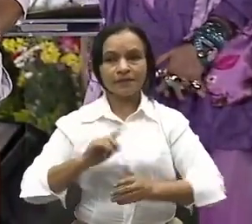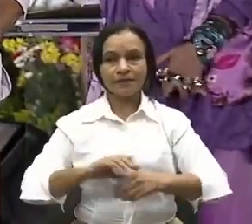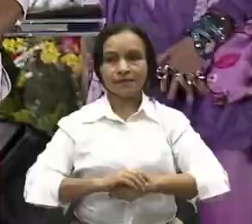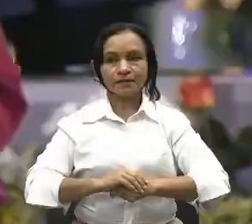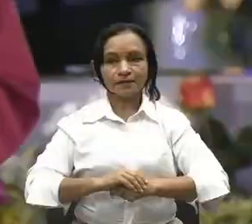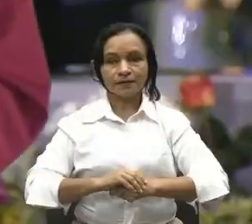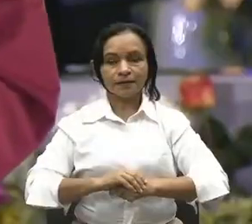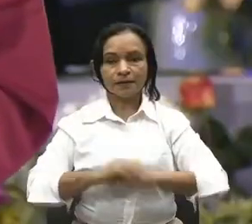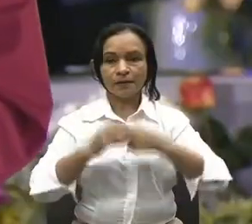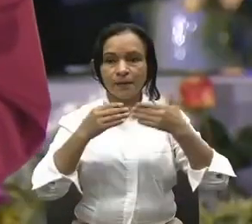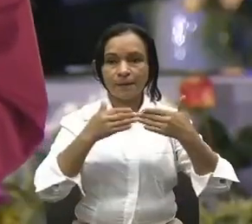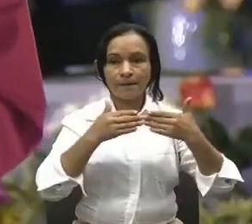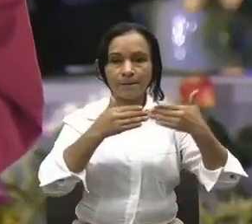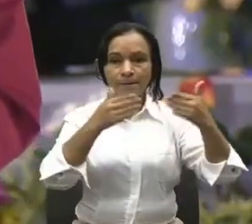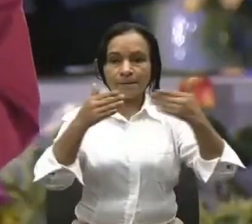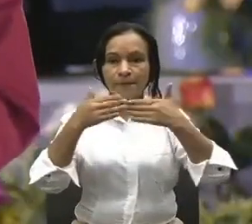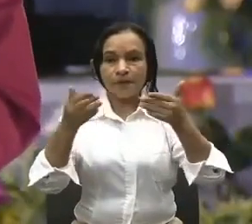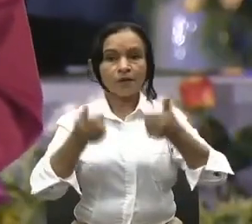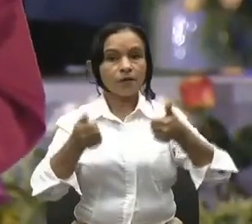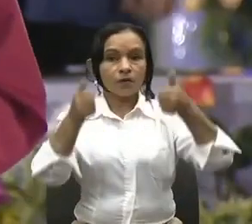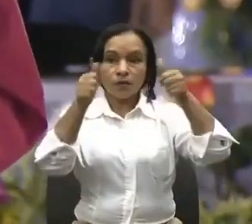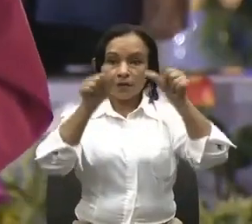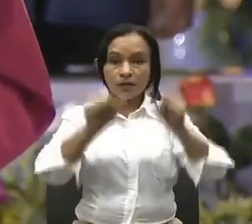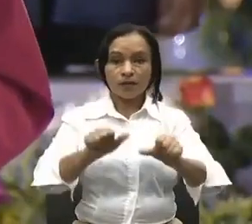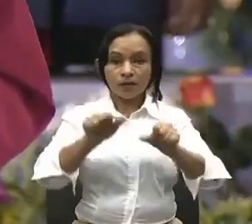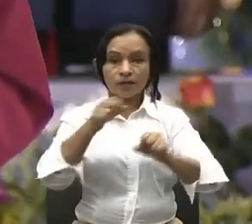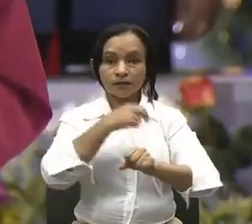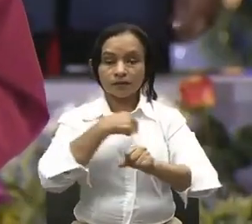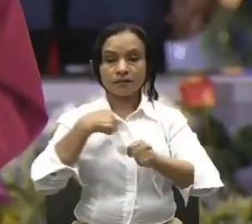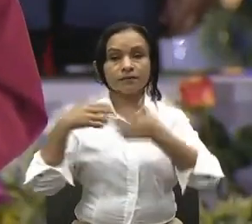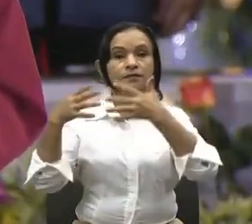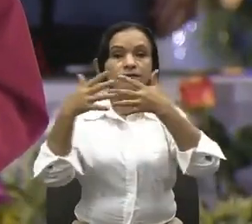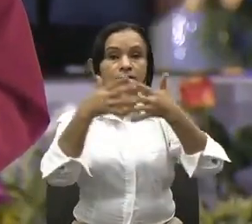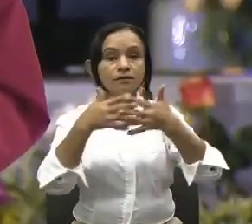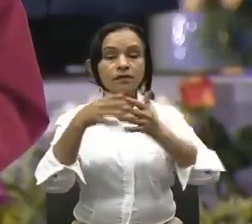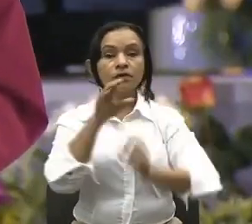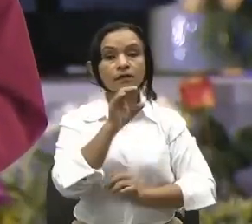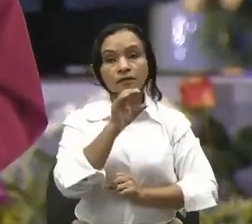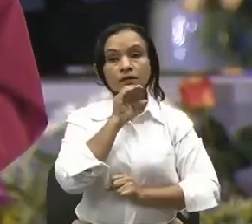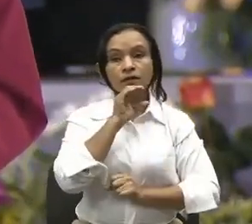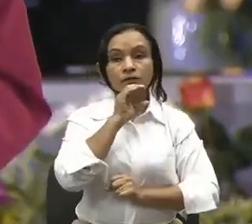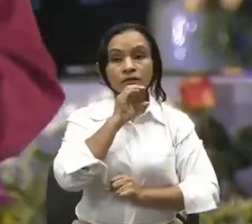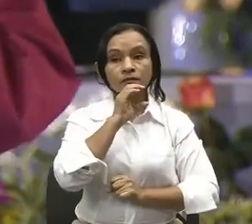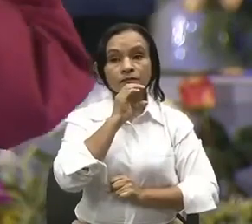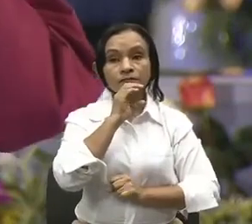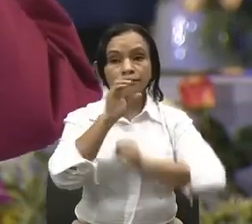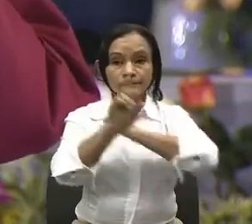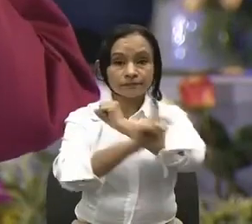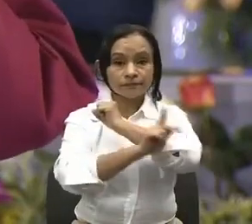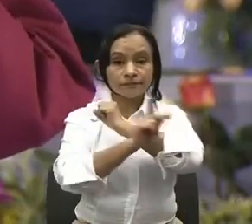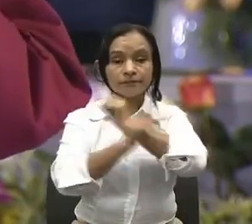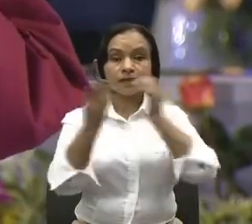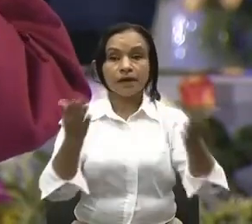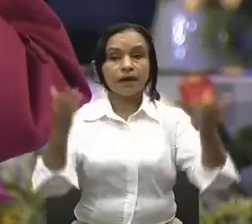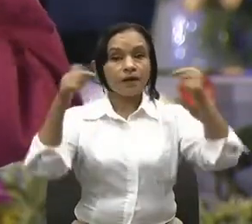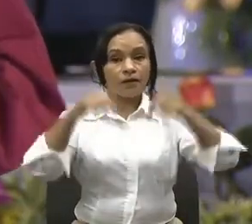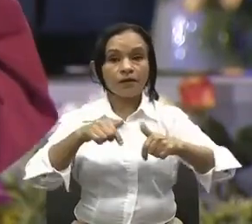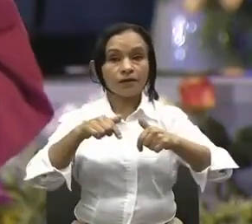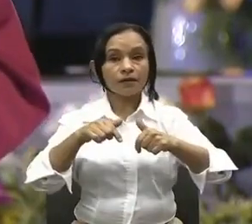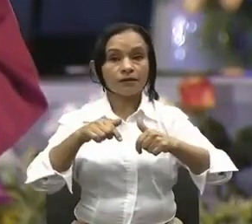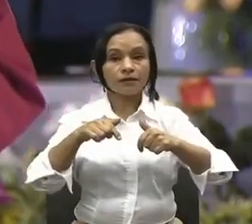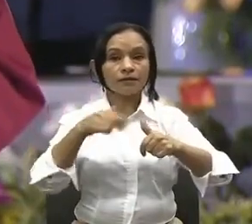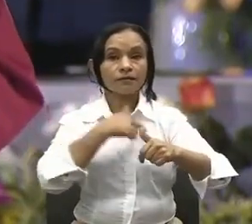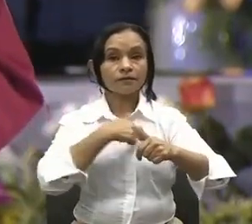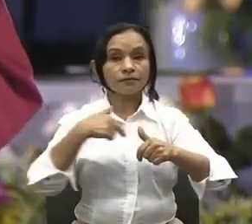la apertura, los acuerdos que había tomado Estados Unidos con Cuba, ahora más bien está